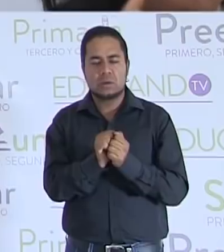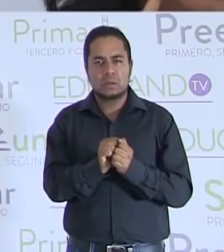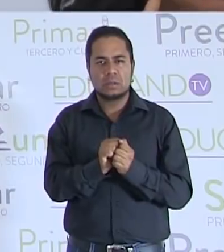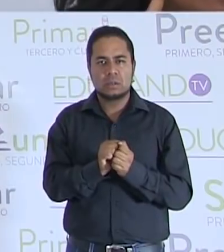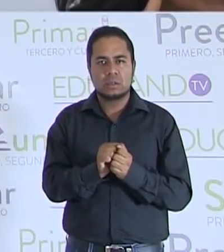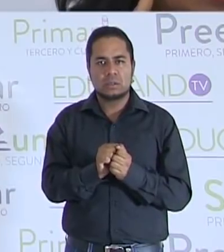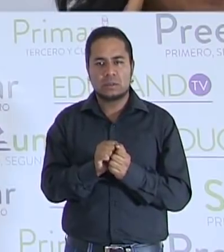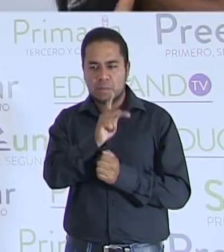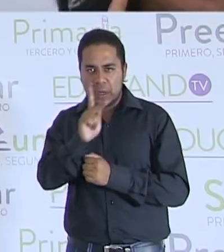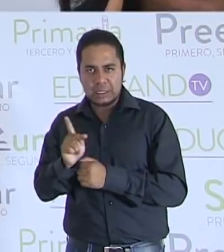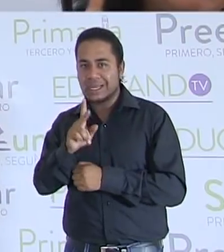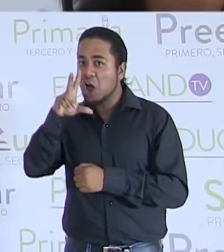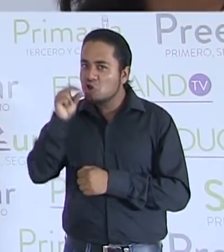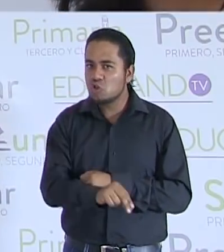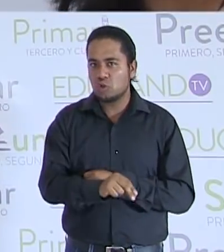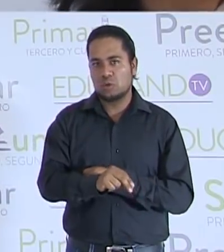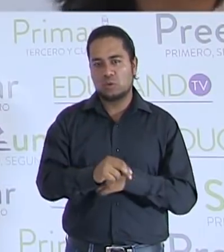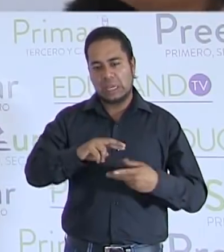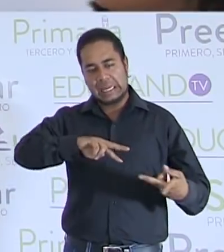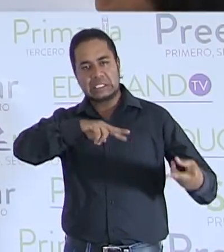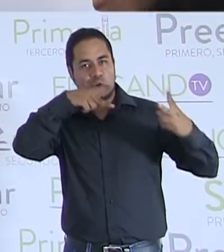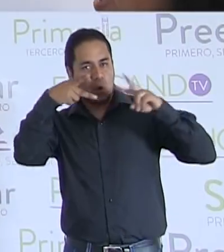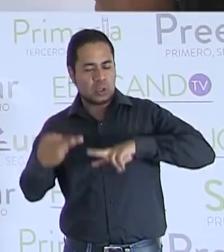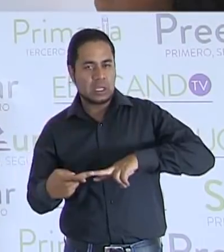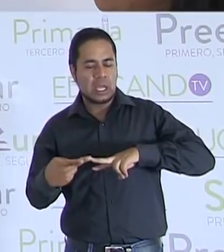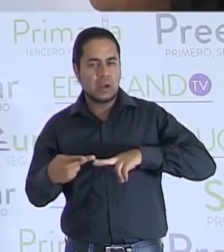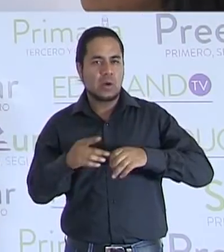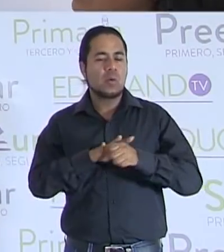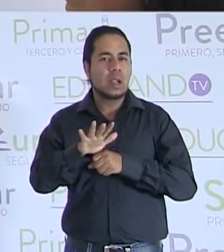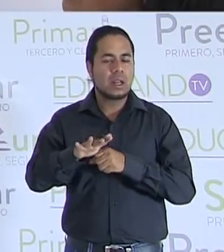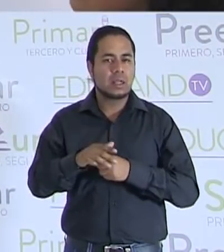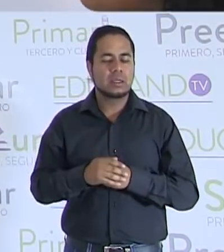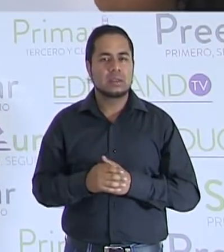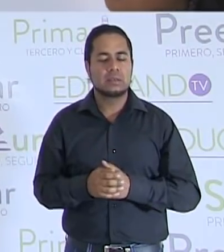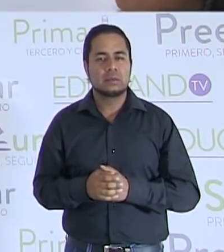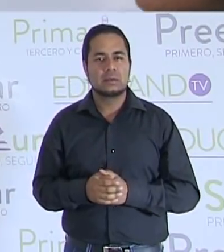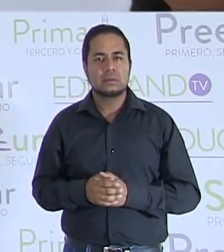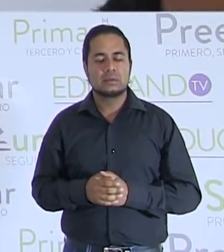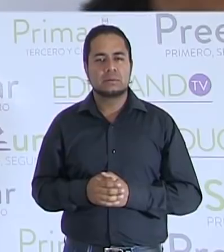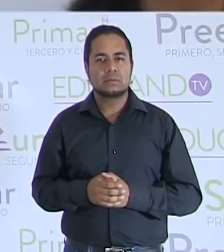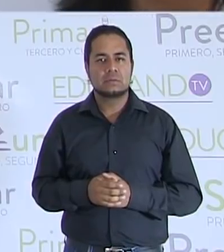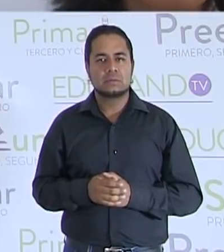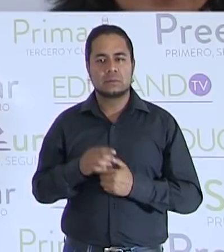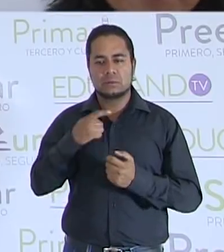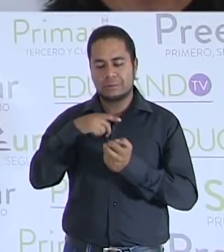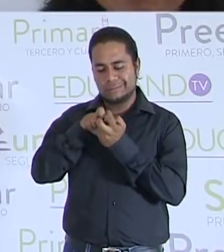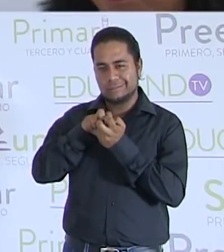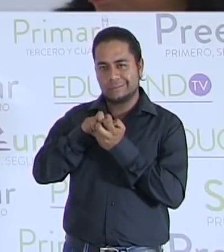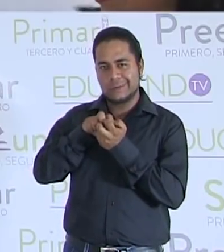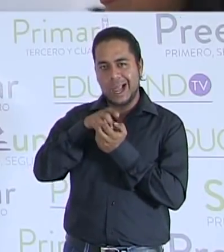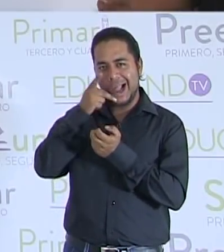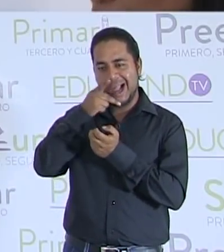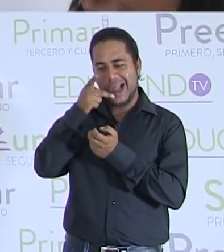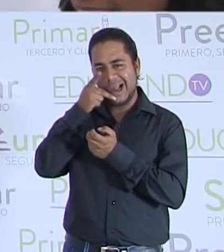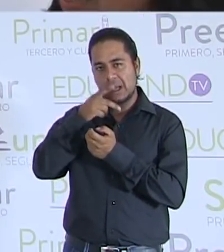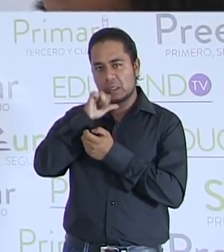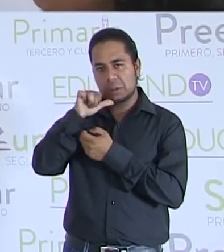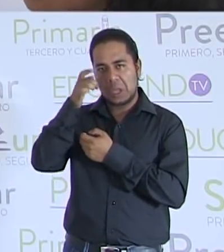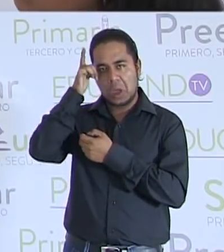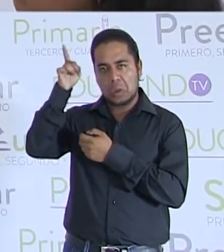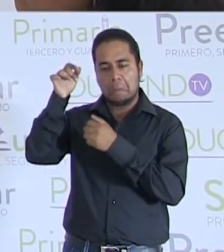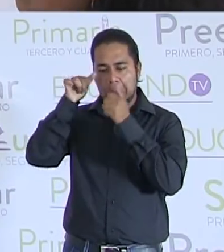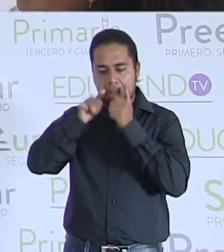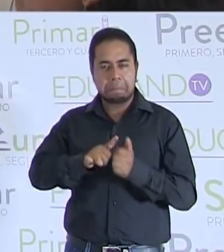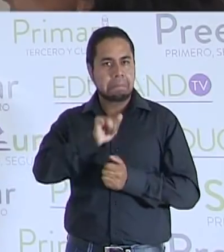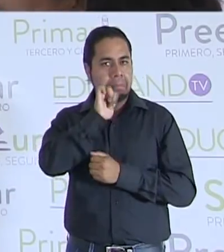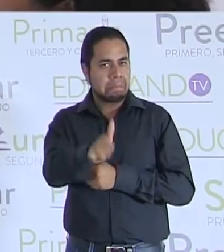No se parece, otra vez, es contrario a... El que no habla, Dios no lo oye. Entonces esos